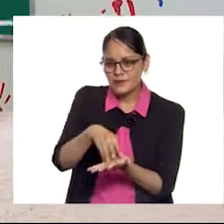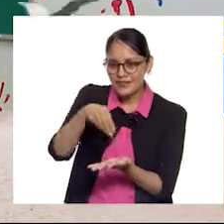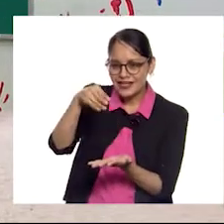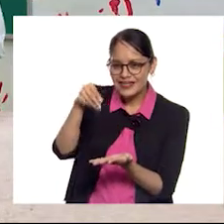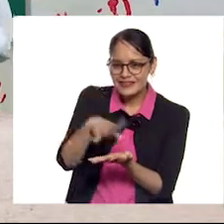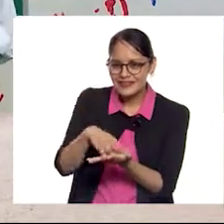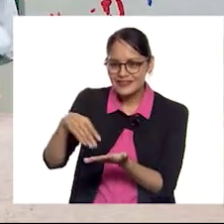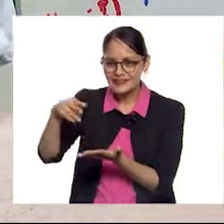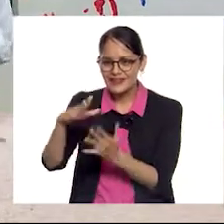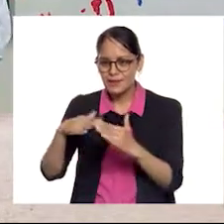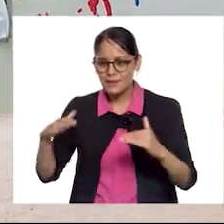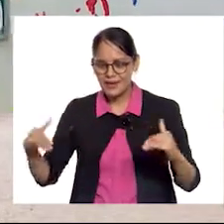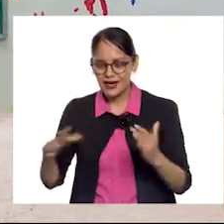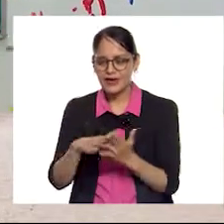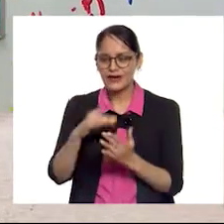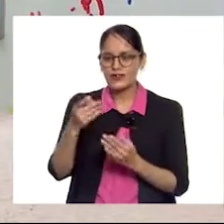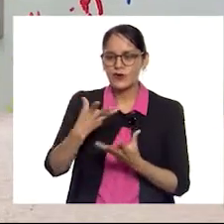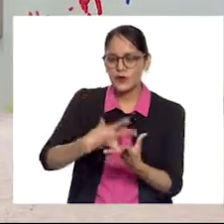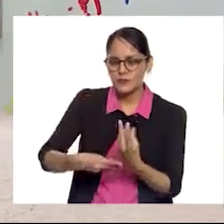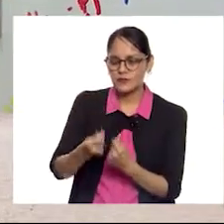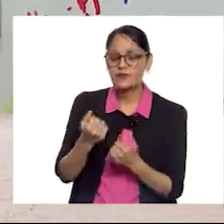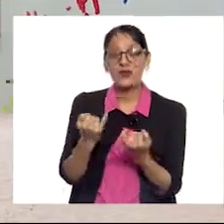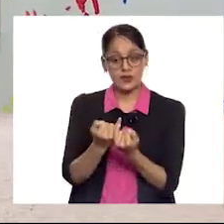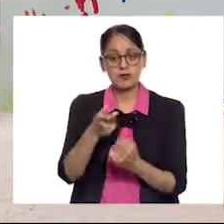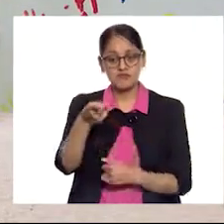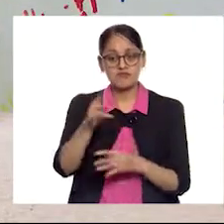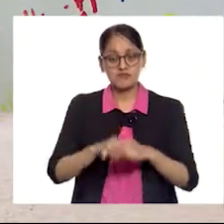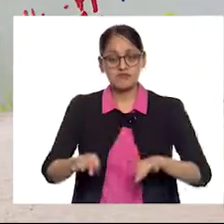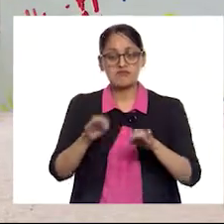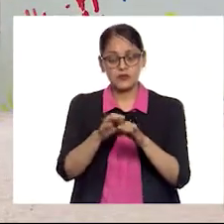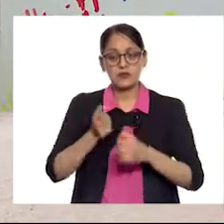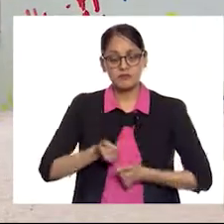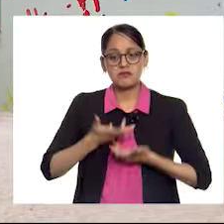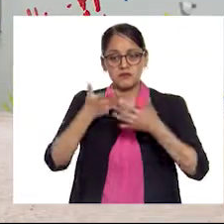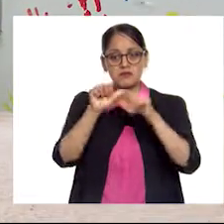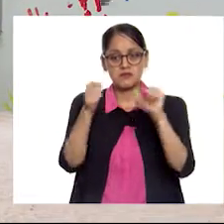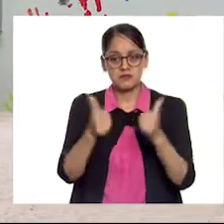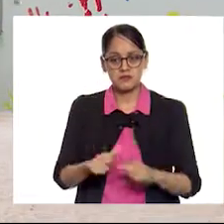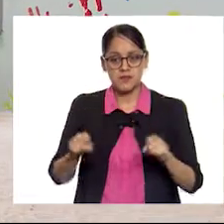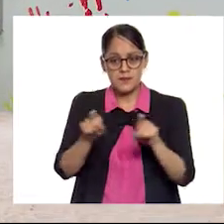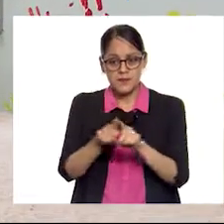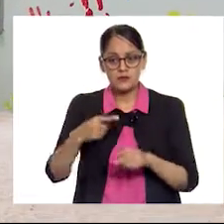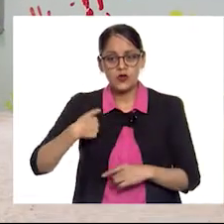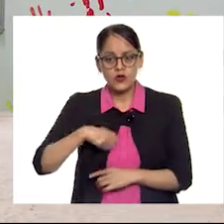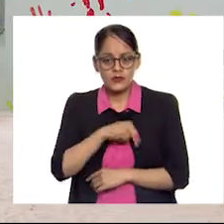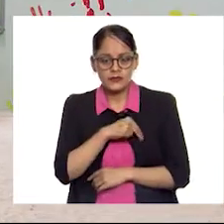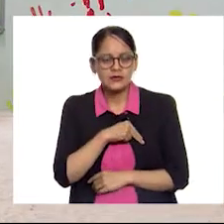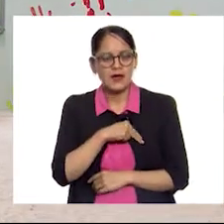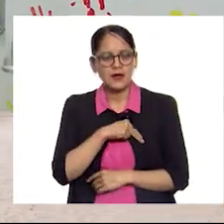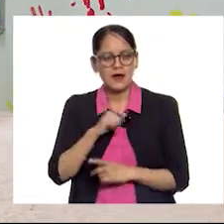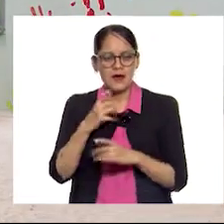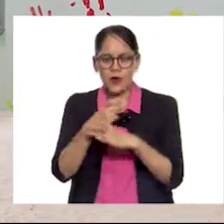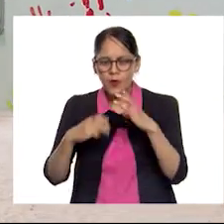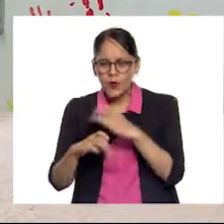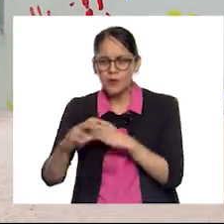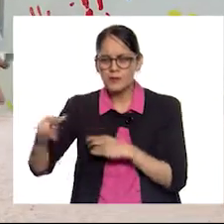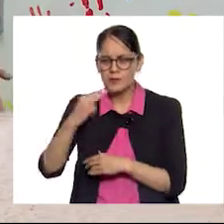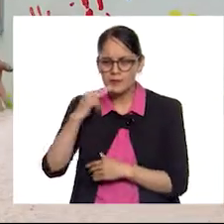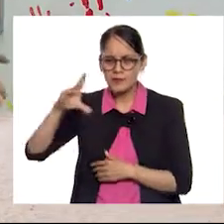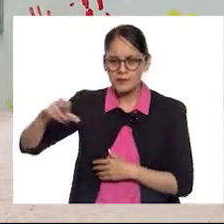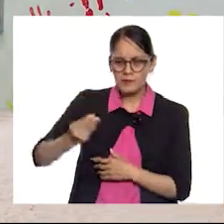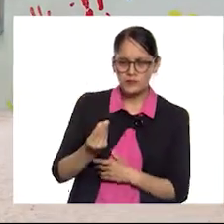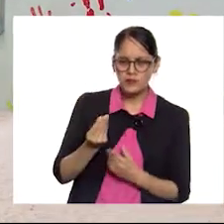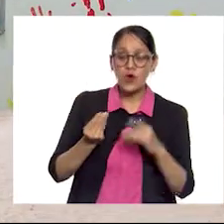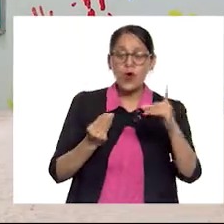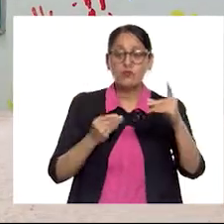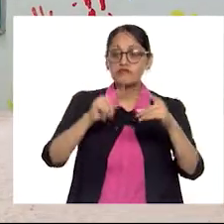poderla manipular. Y bueno, esa es también parte importante del performance, poder manipular algún implemento, algún objeto o utilizar elementos